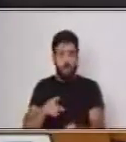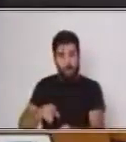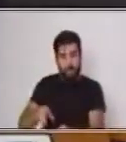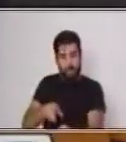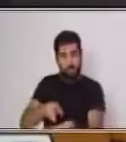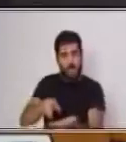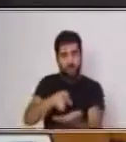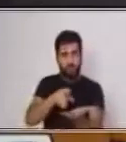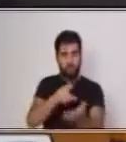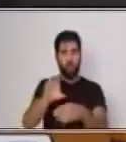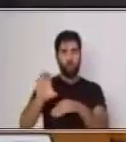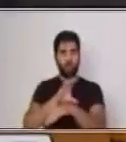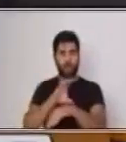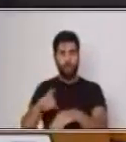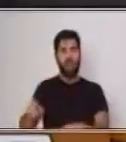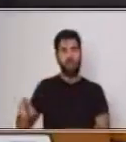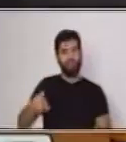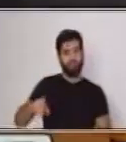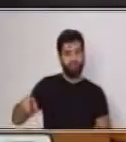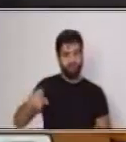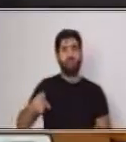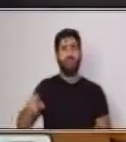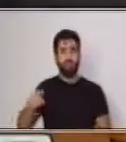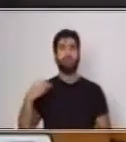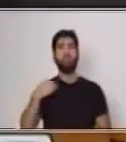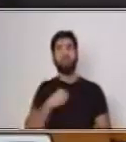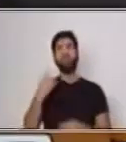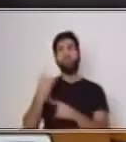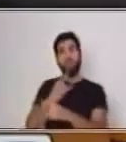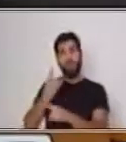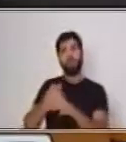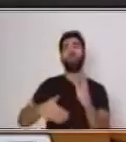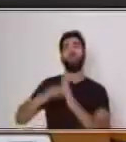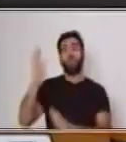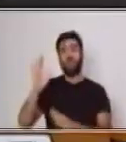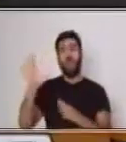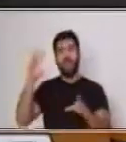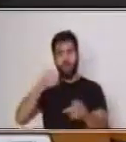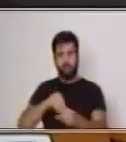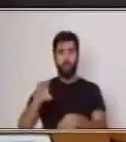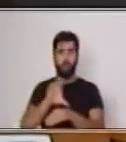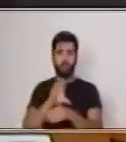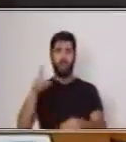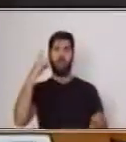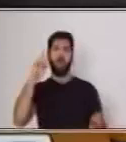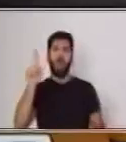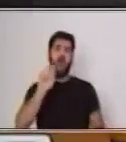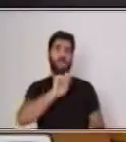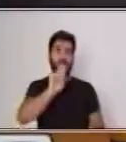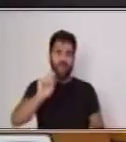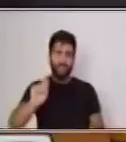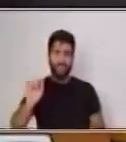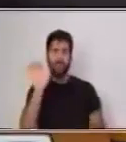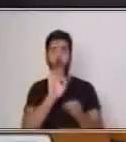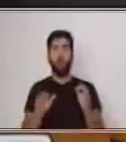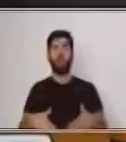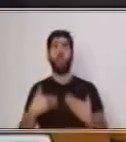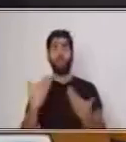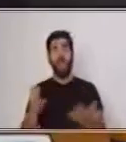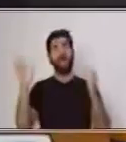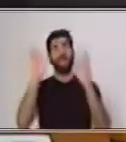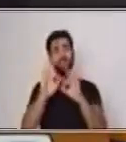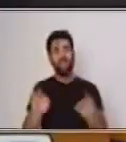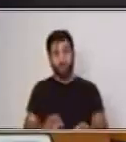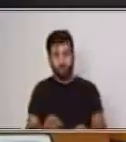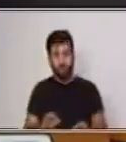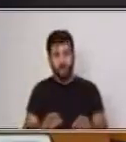manejamos continuamente cuando estamos utilizando una computadora, ya sea para escribir y dar formato a un